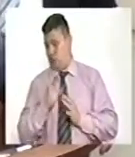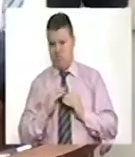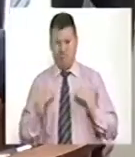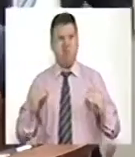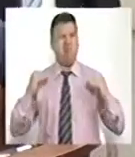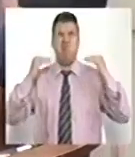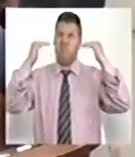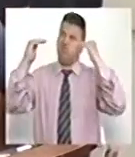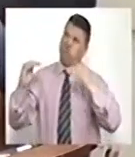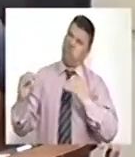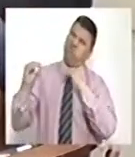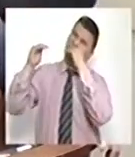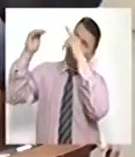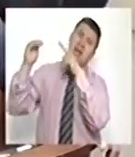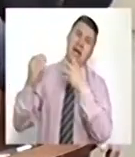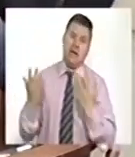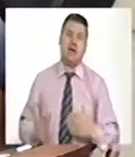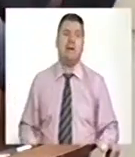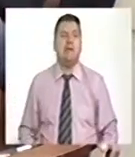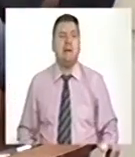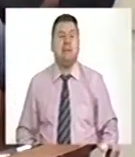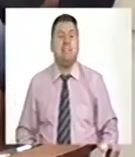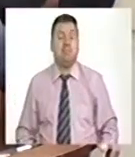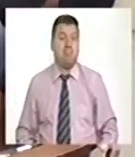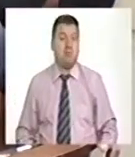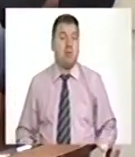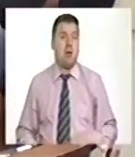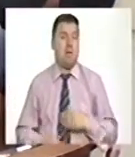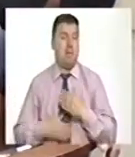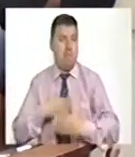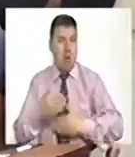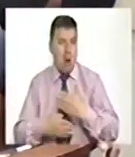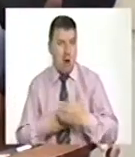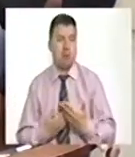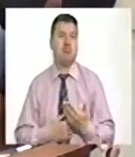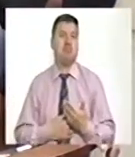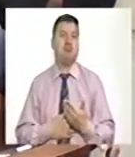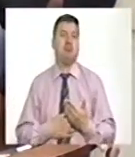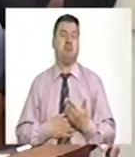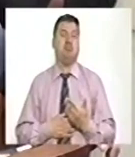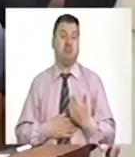que en todo caso, durante el desarrollo de la exposición,